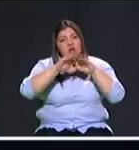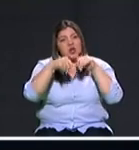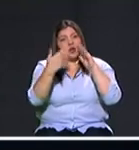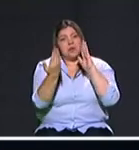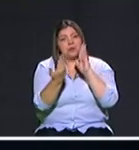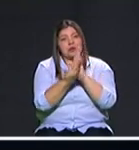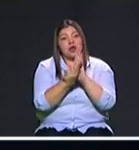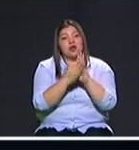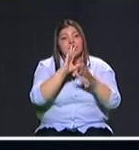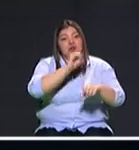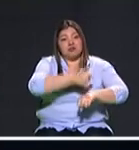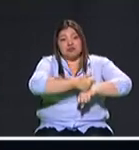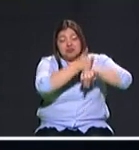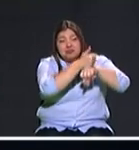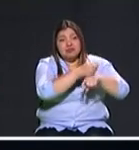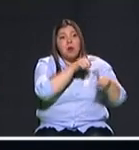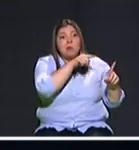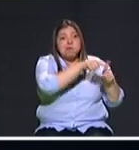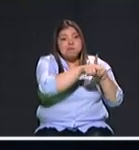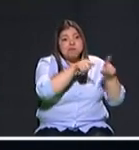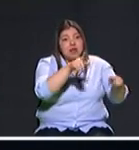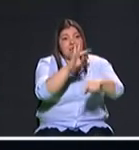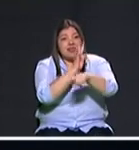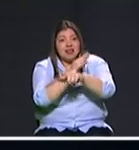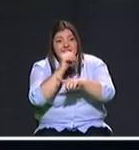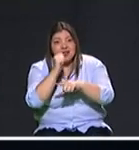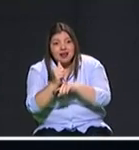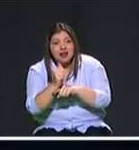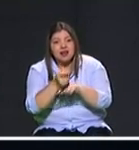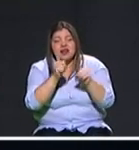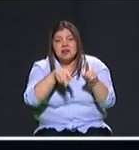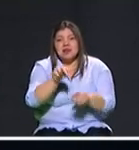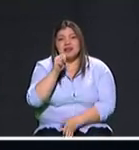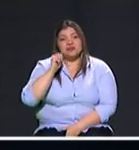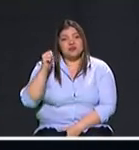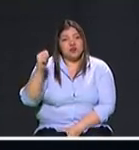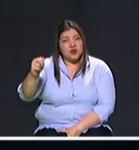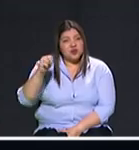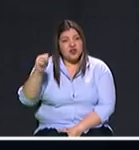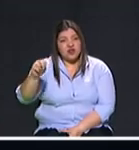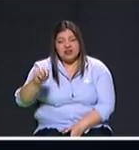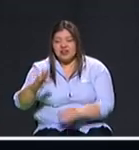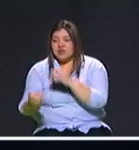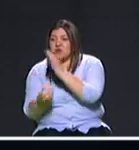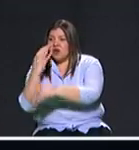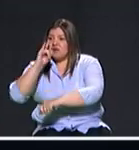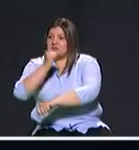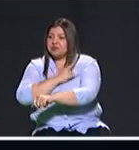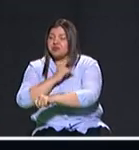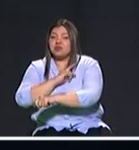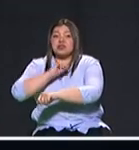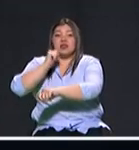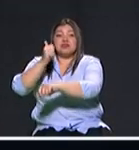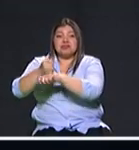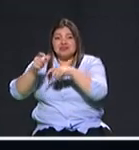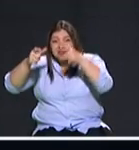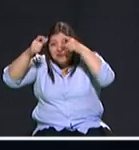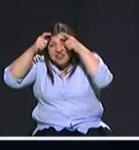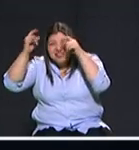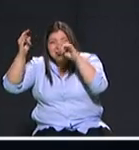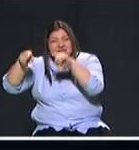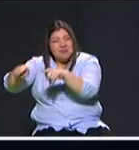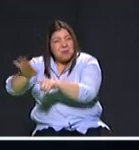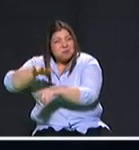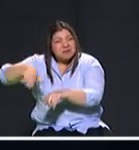y tm pero además también la del norte que es la que decía juan carlos que va a hacer en la pérdida de ganado la de occidente que se está construyendo y